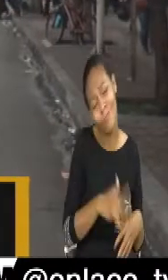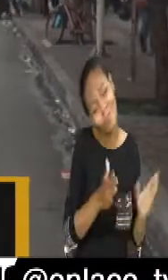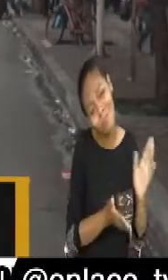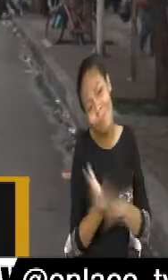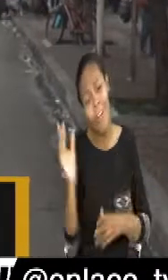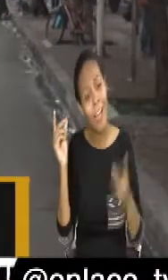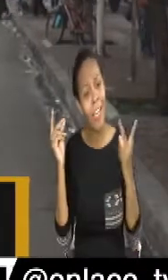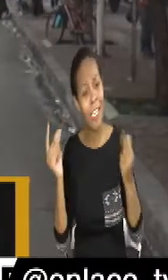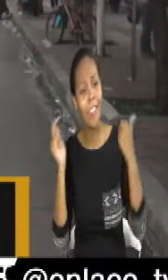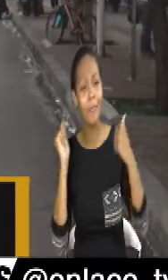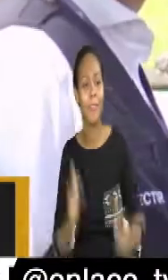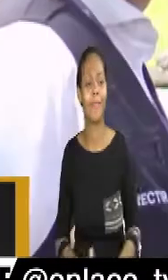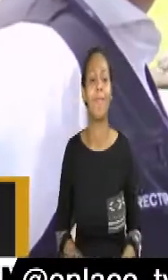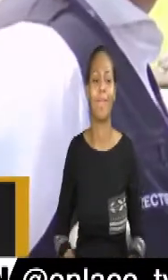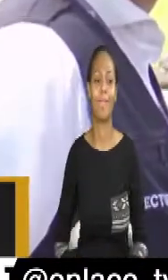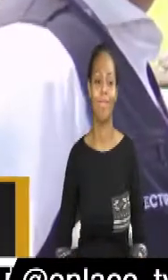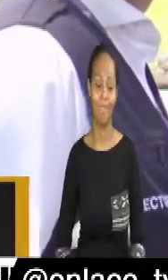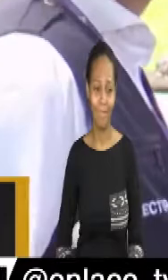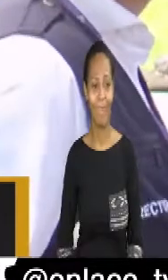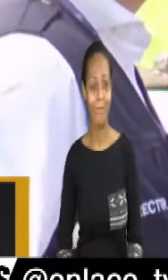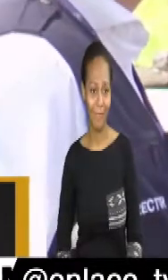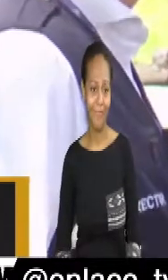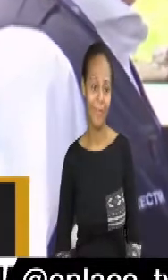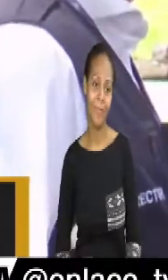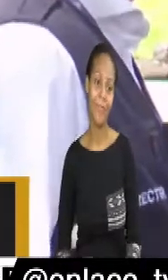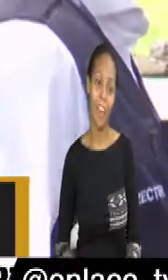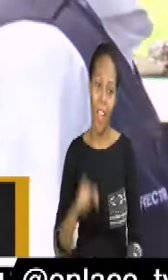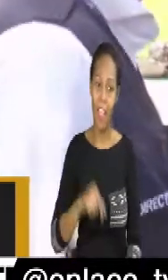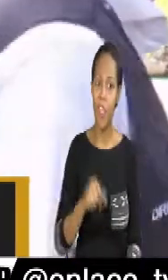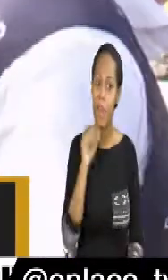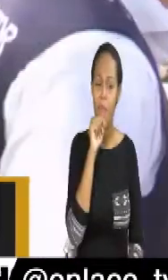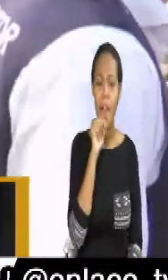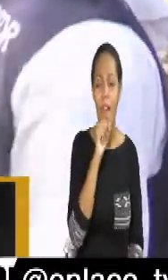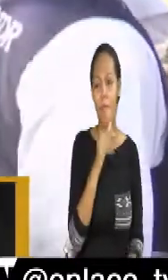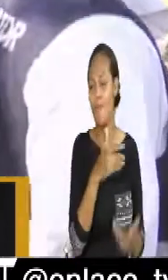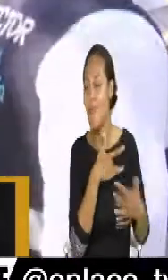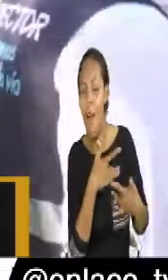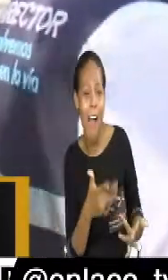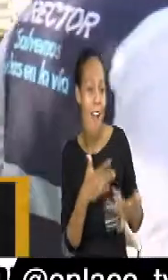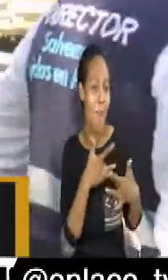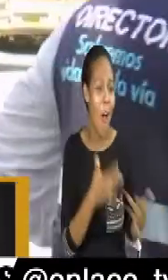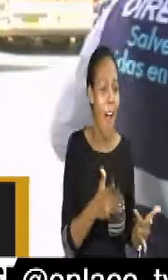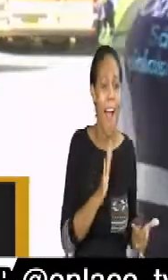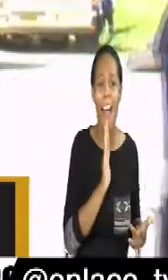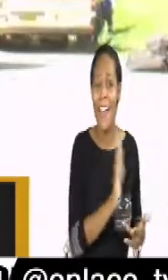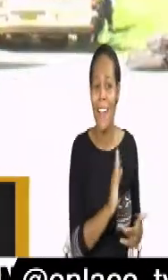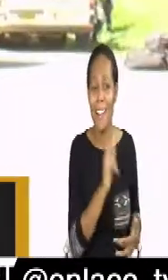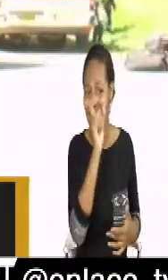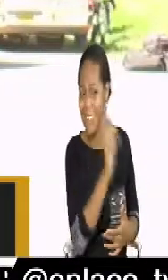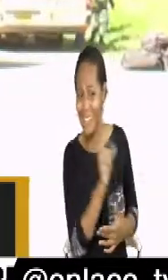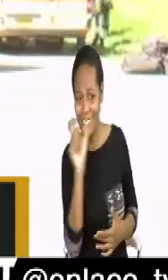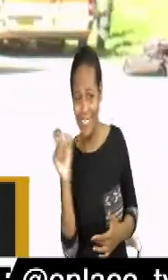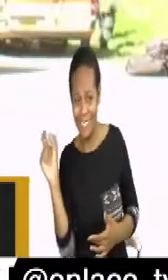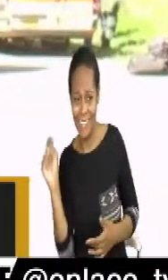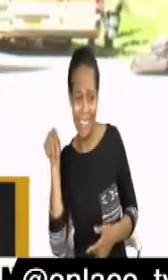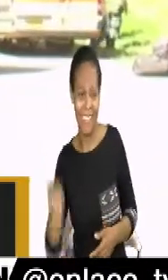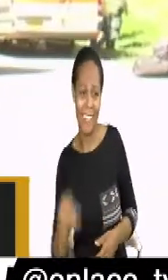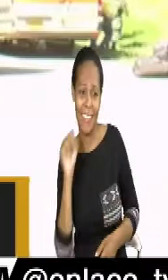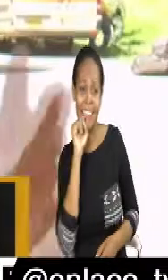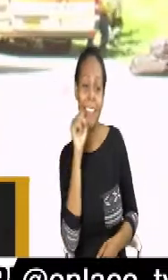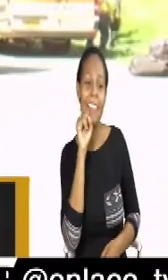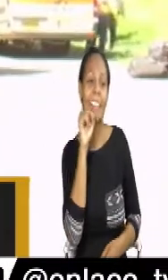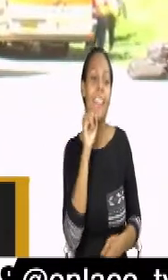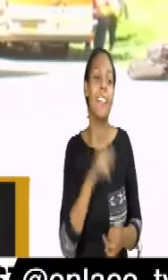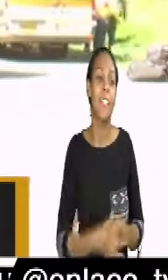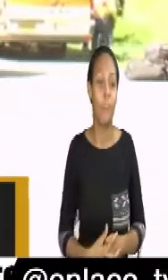A ver, de Barranca Bermeja, la solidaridad y el acompañamiento de todos los habitantes de Barranca Bermeja. De